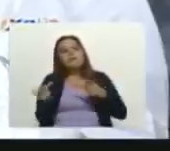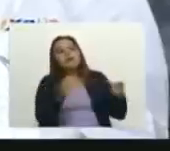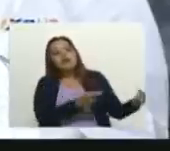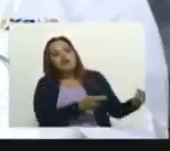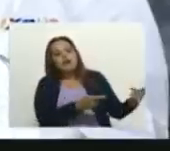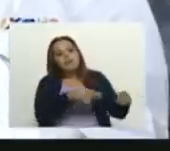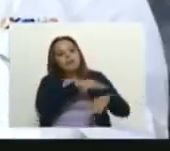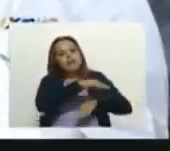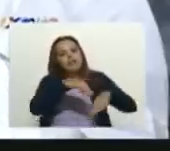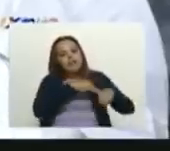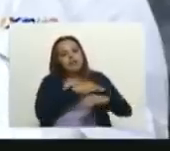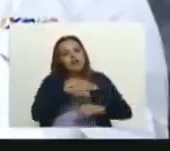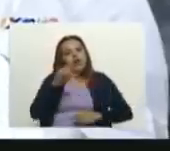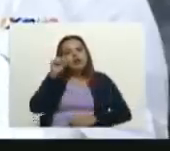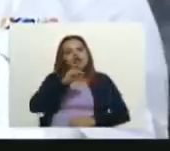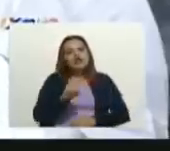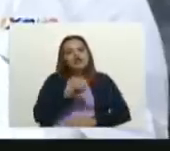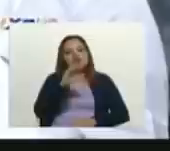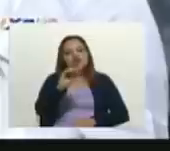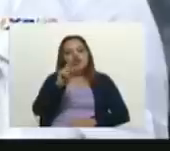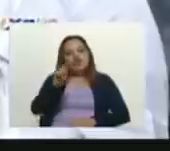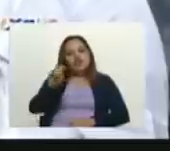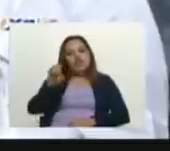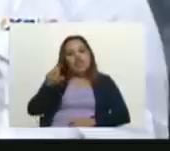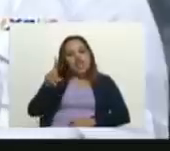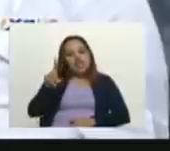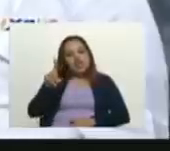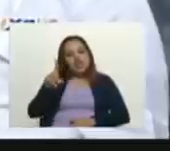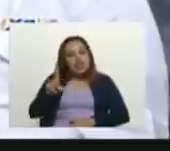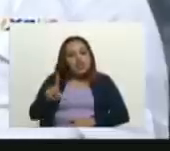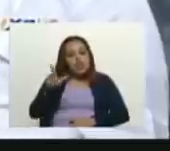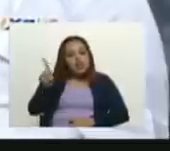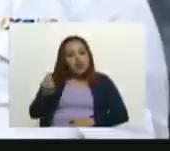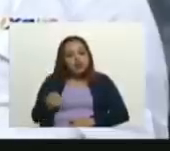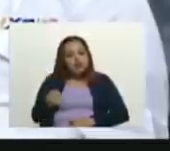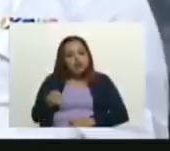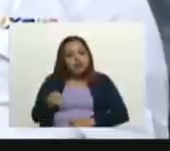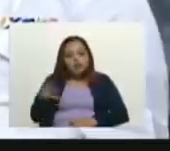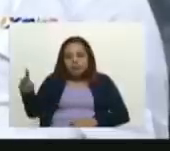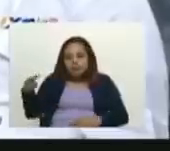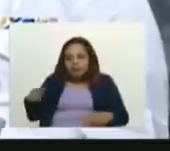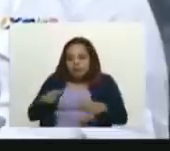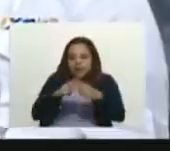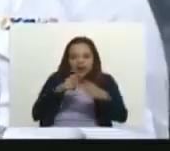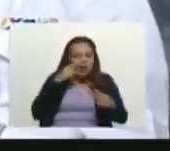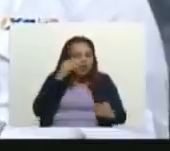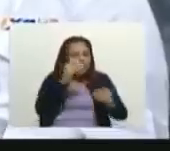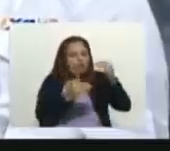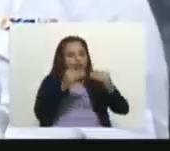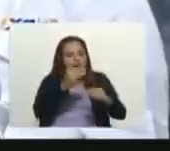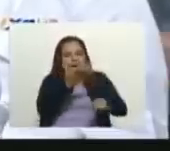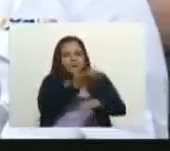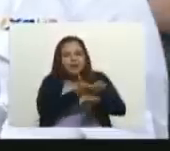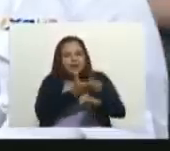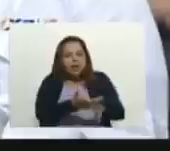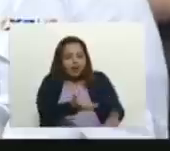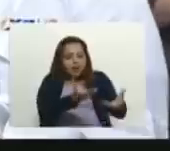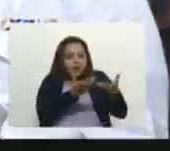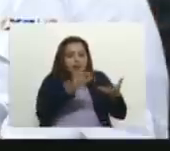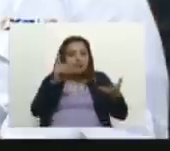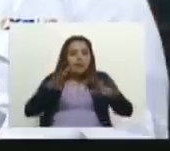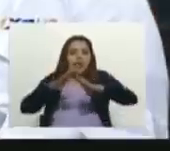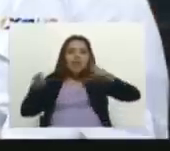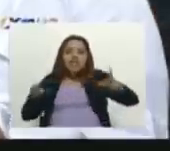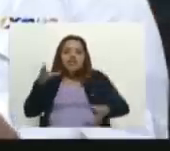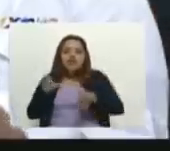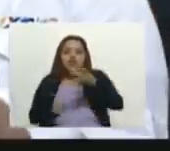al ministro Castro Soteldo, lo vio, midió el mismo logrado de piña. Tuvimos en la lechosa un cultivo